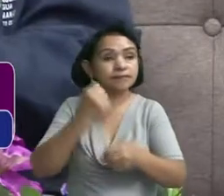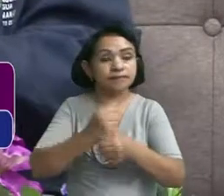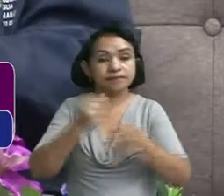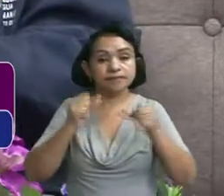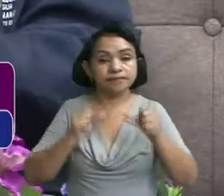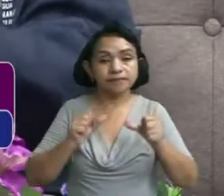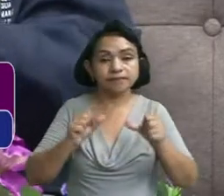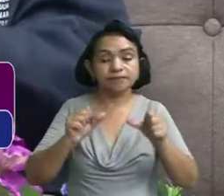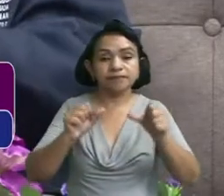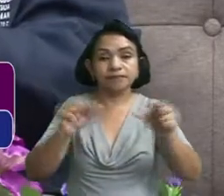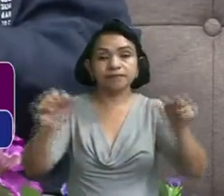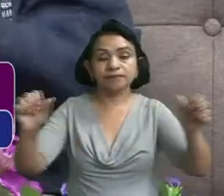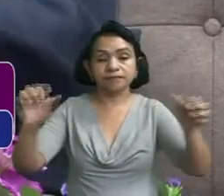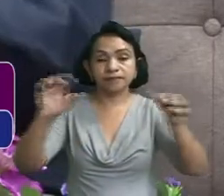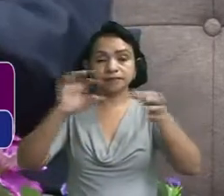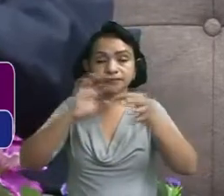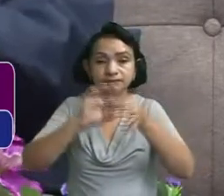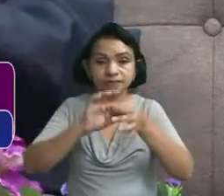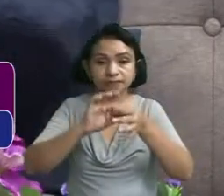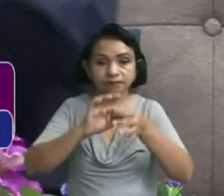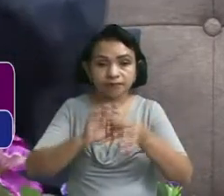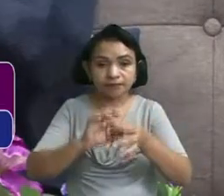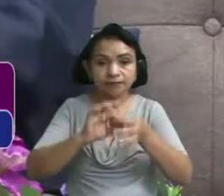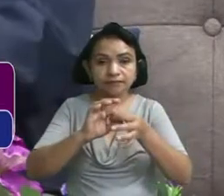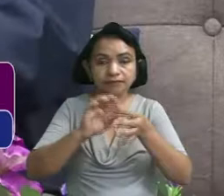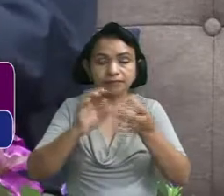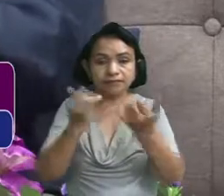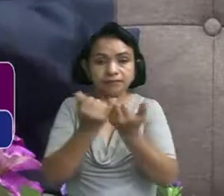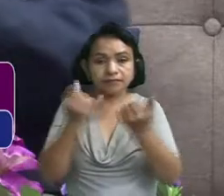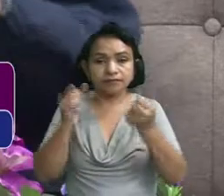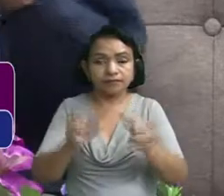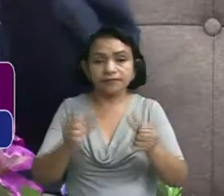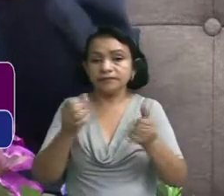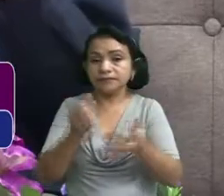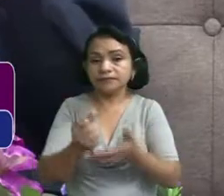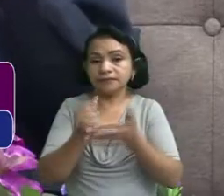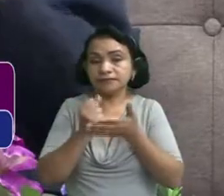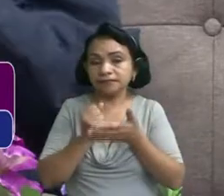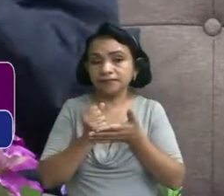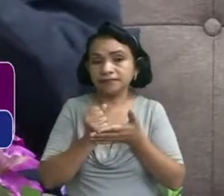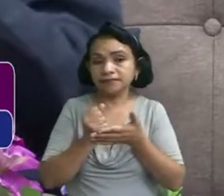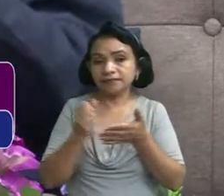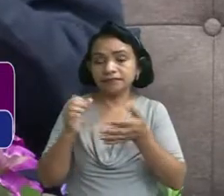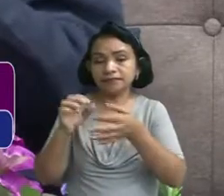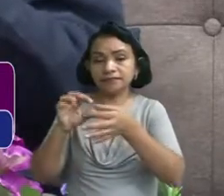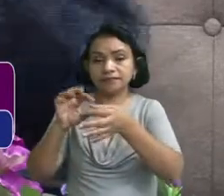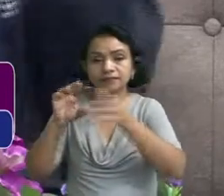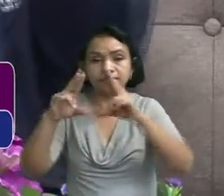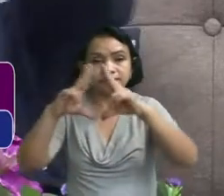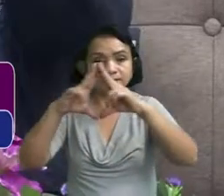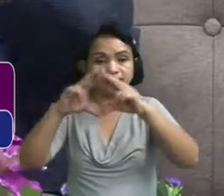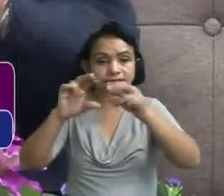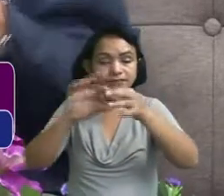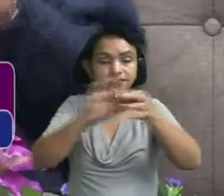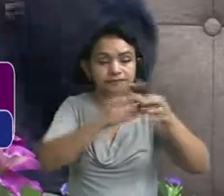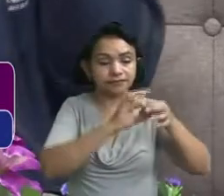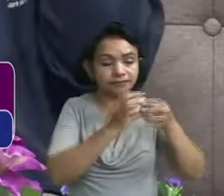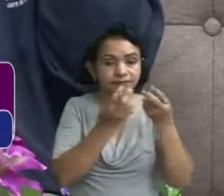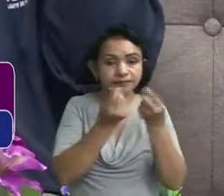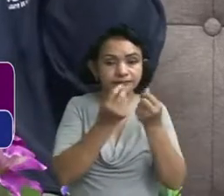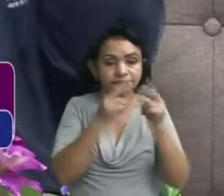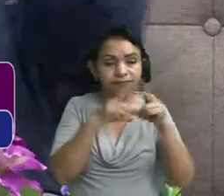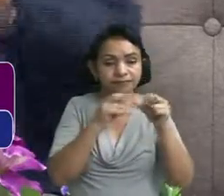precisamente esa unidad, ese diálogo y ese consenso permitió unir a los nicaragüenses para sacar adelante la